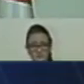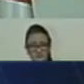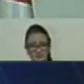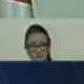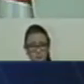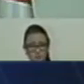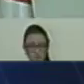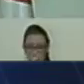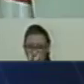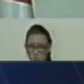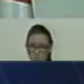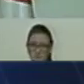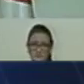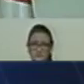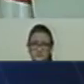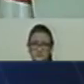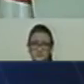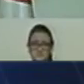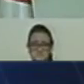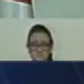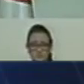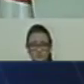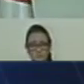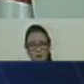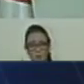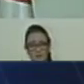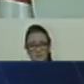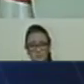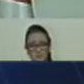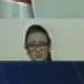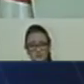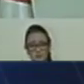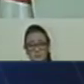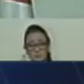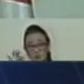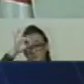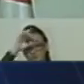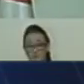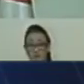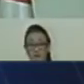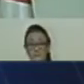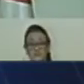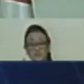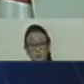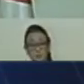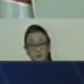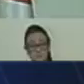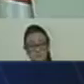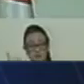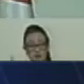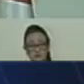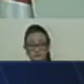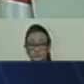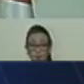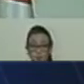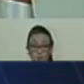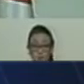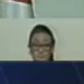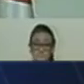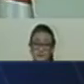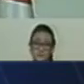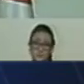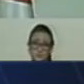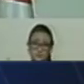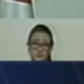pobreza. La miseria ha crecido 40%, el analfabetismo en 25%, el desempleo abierto en